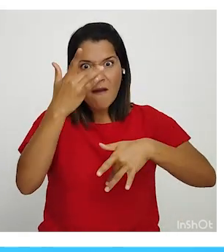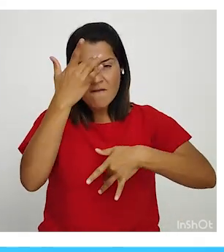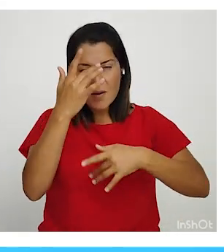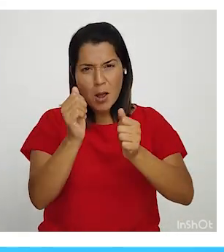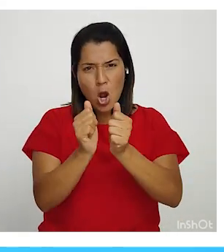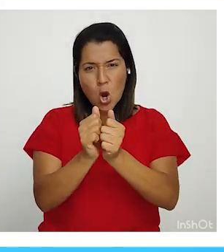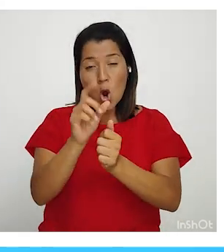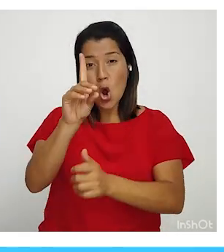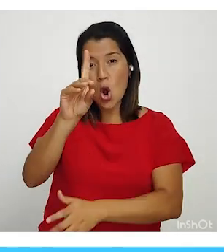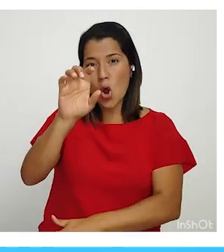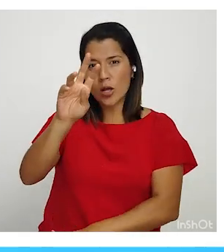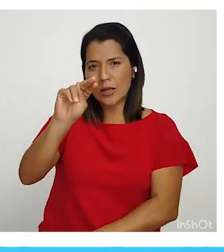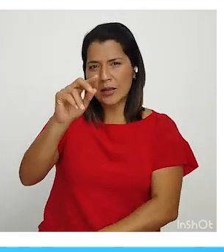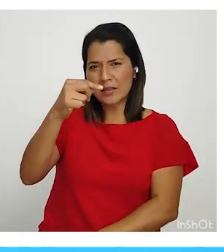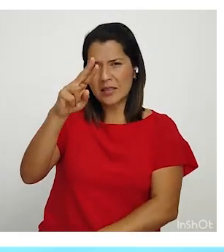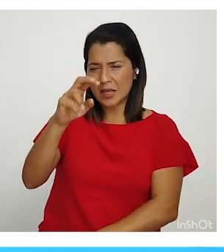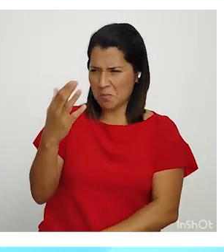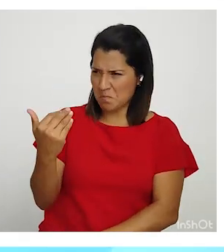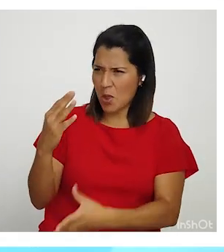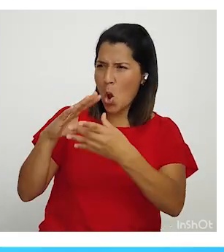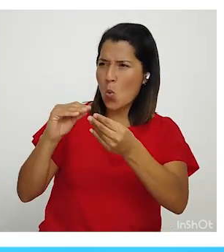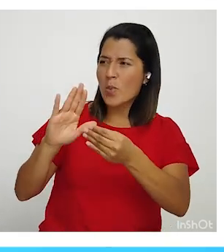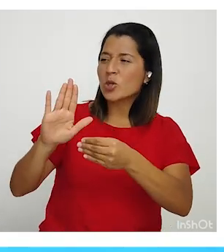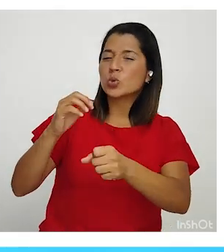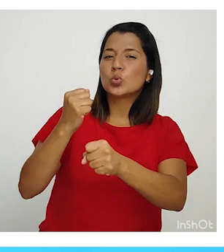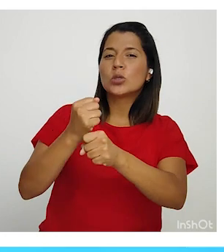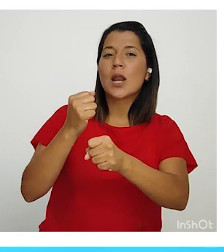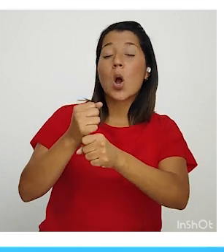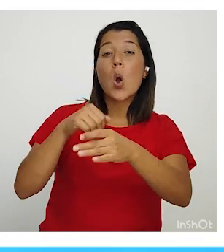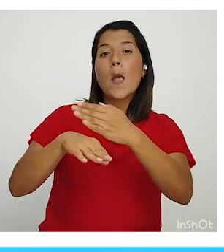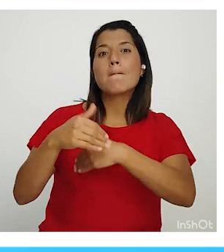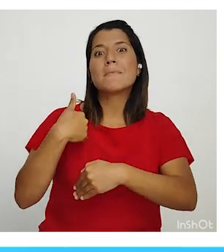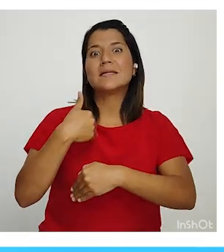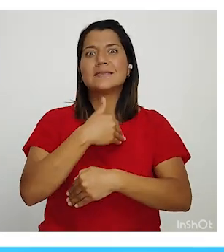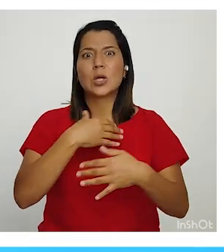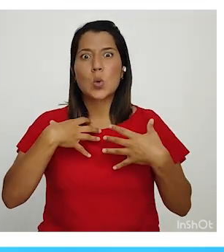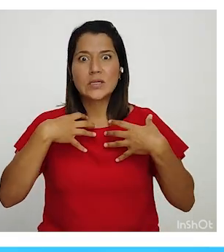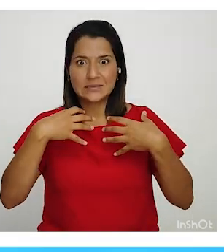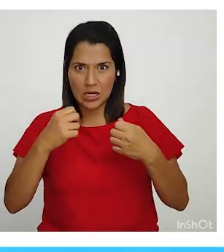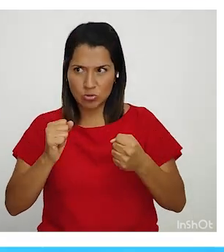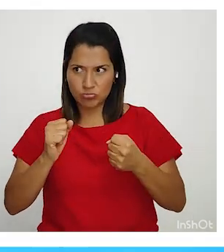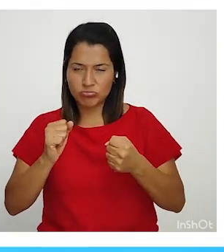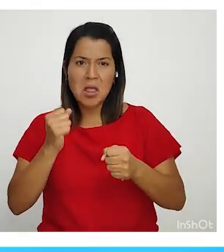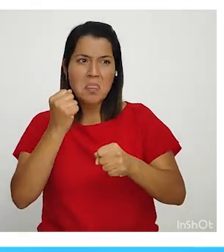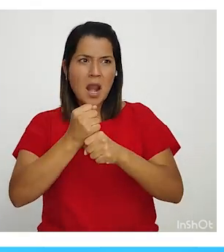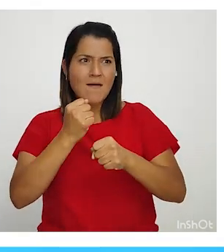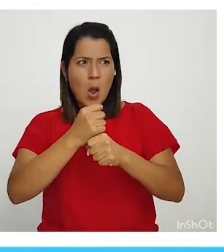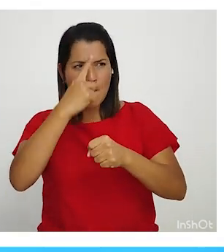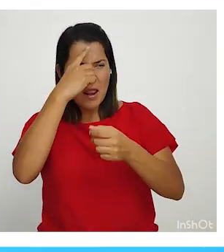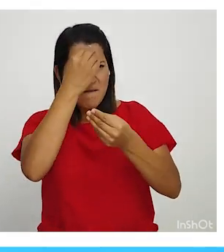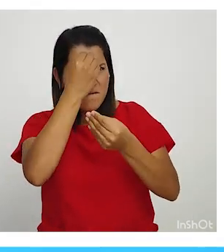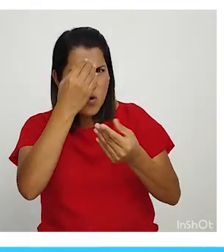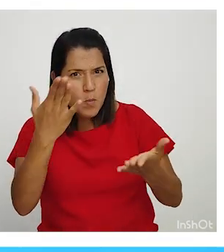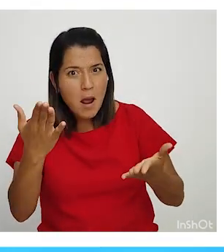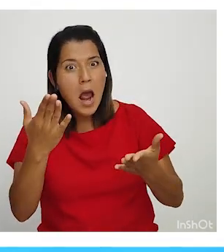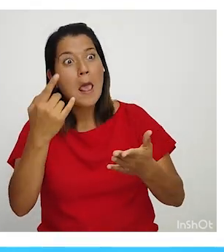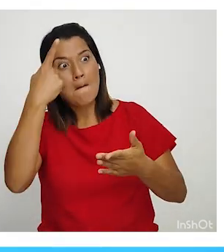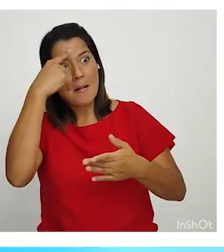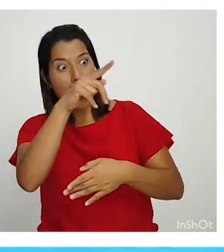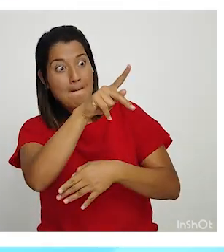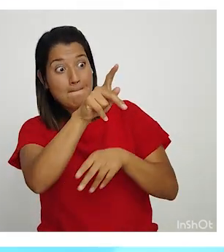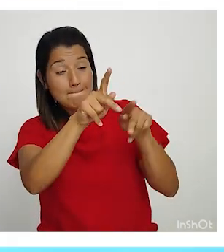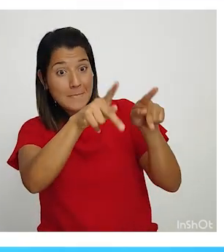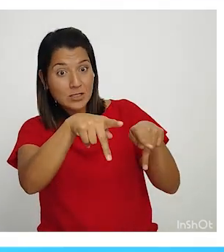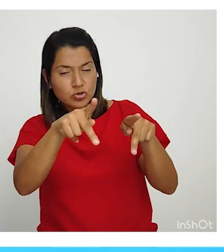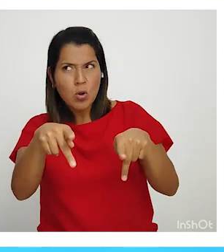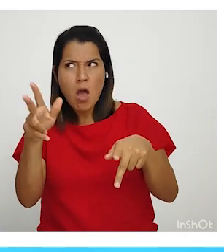desde el Ministerio de Salud, informativo, también preventivo. Entonces, muchas gracias, doctora, por acompañarnos acá